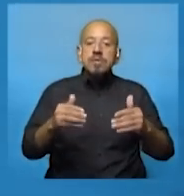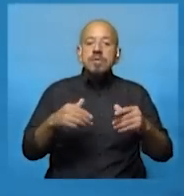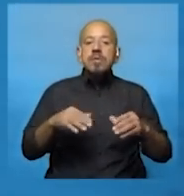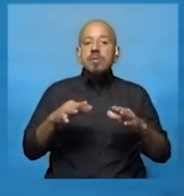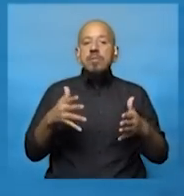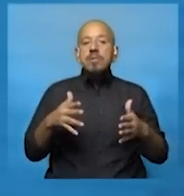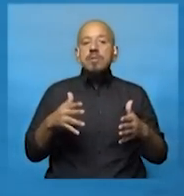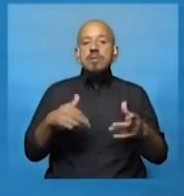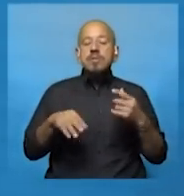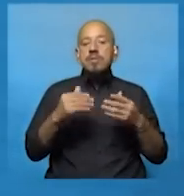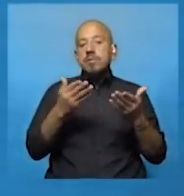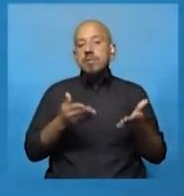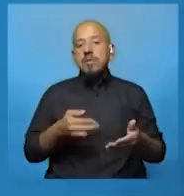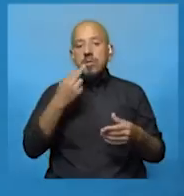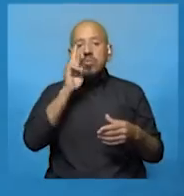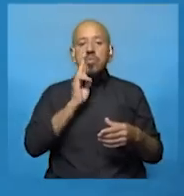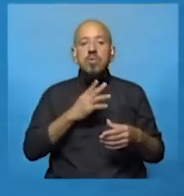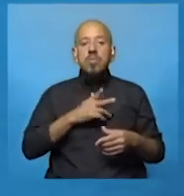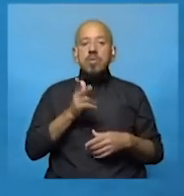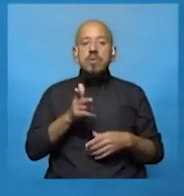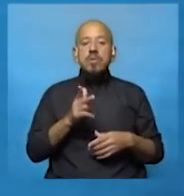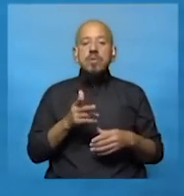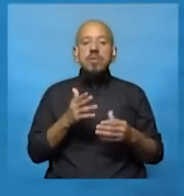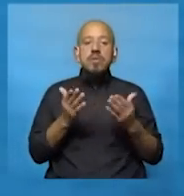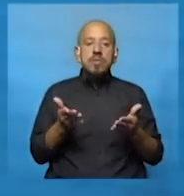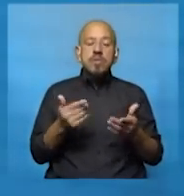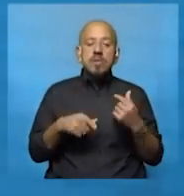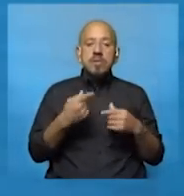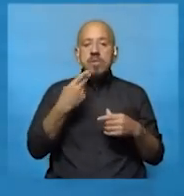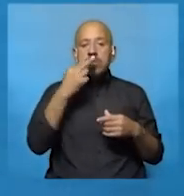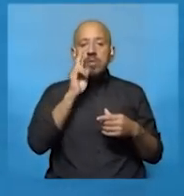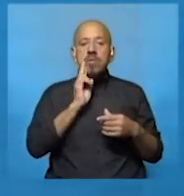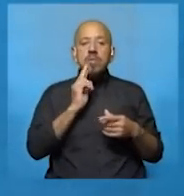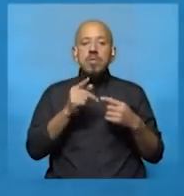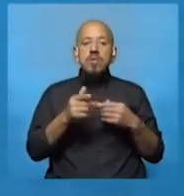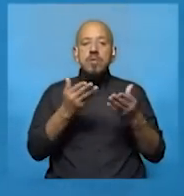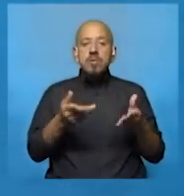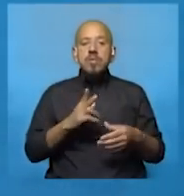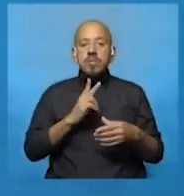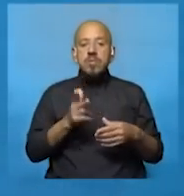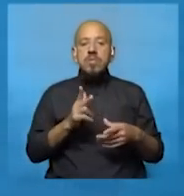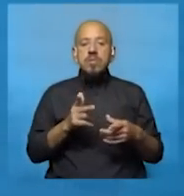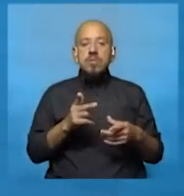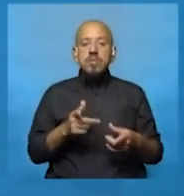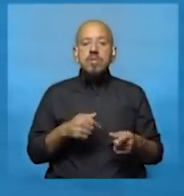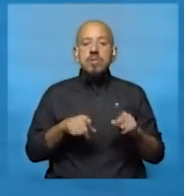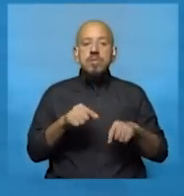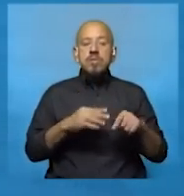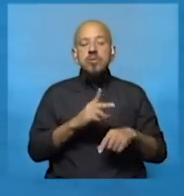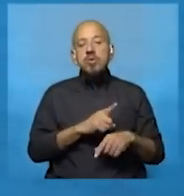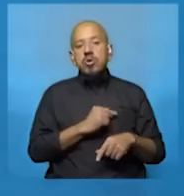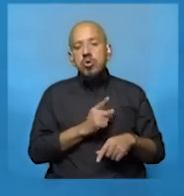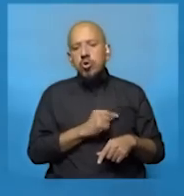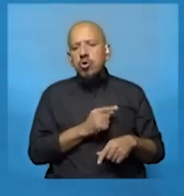en sentido de entender cómo se entiende el comportamiento humano y cómo se entiende la gestión del dolor que